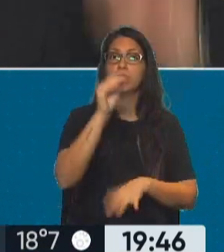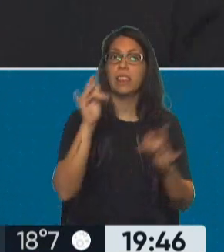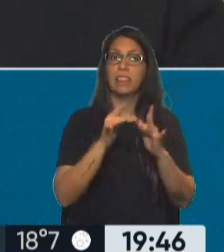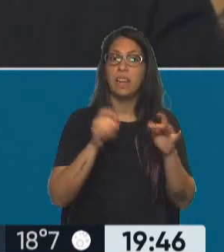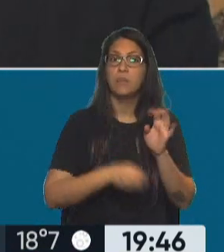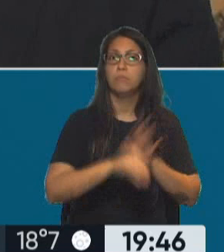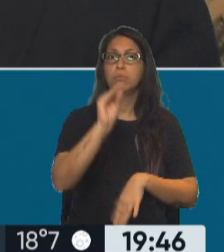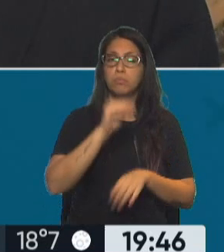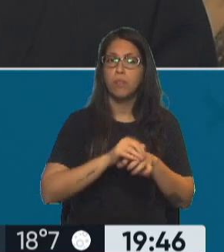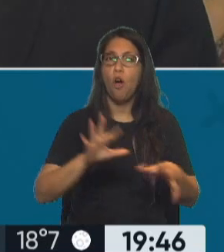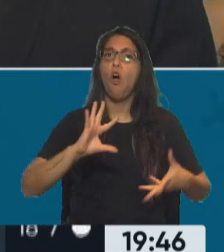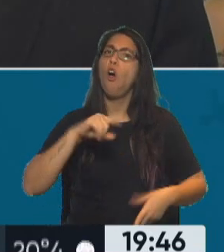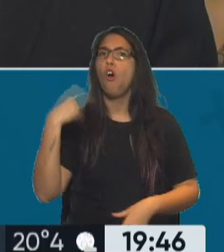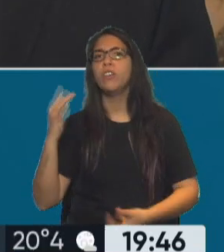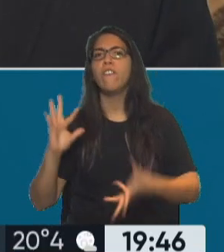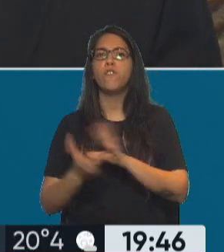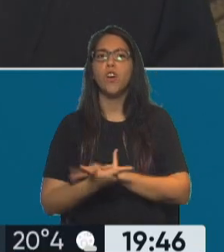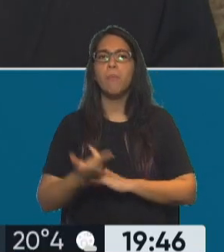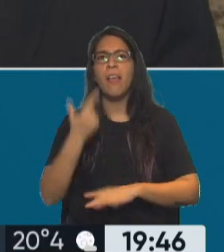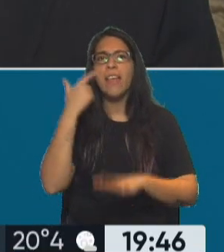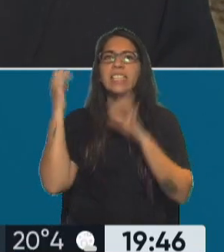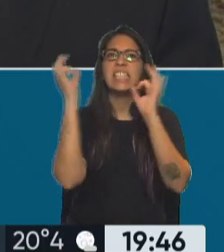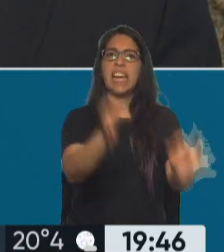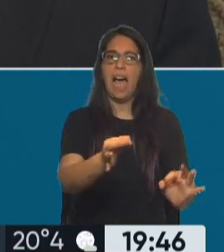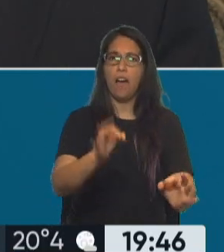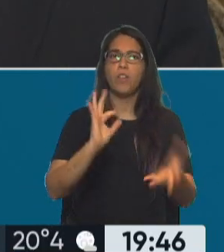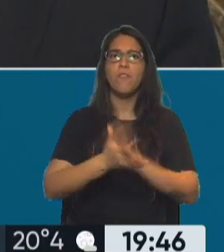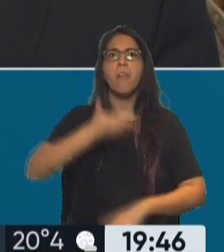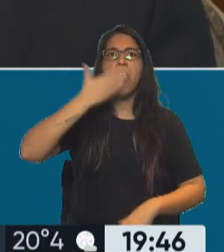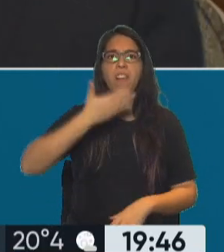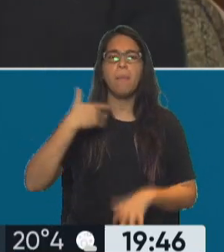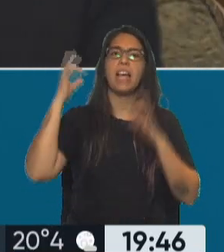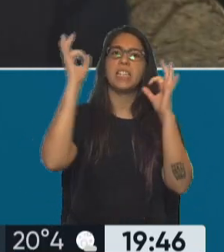otros modos de decir a dónde quieren llegar?